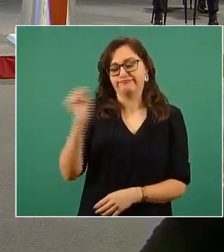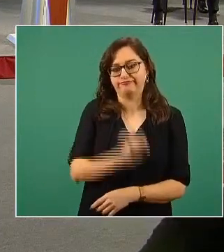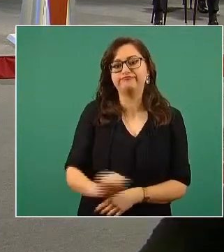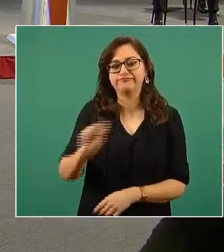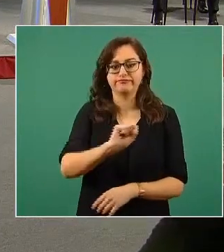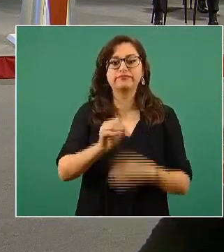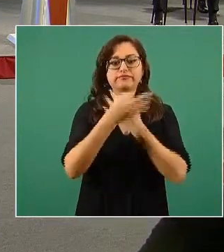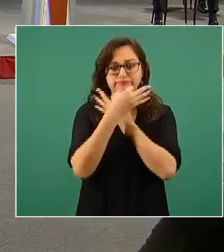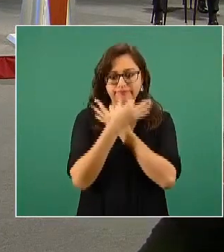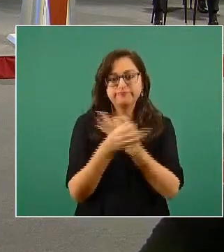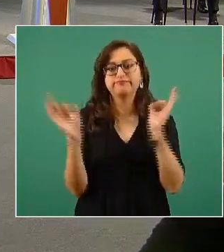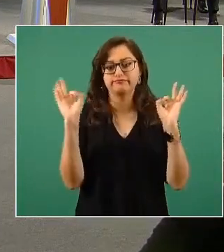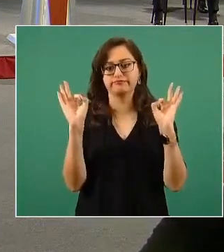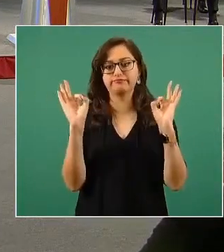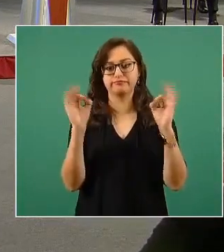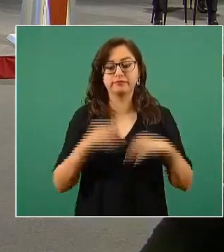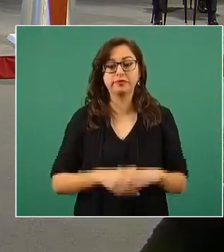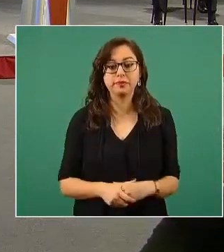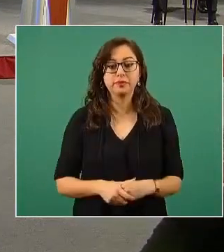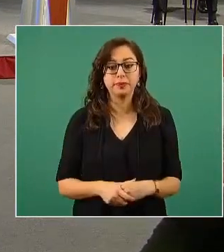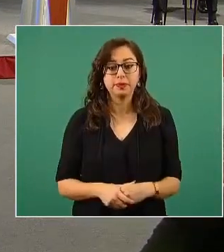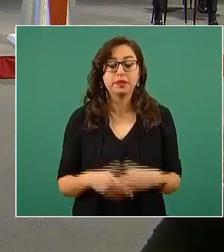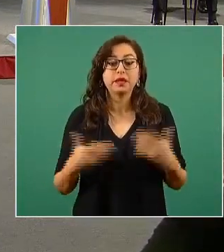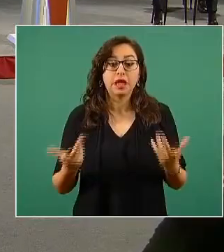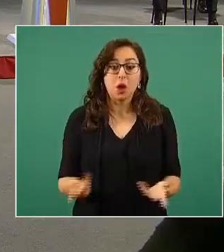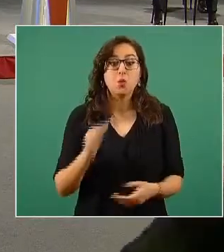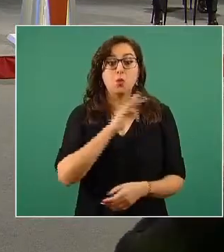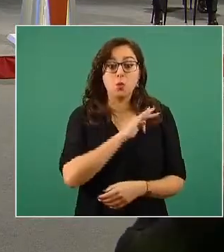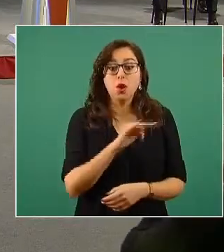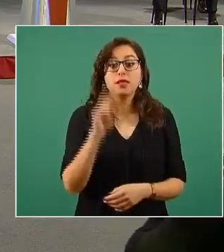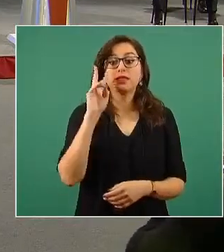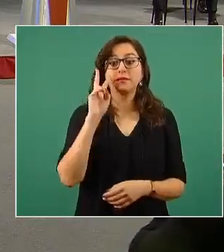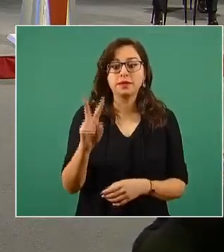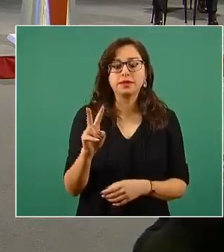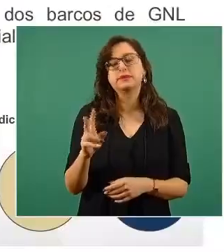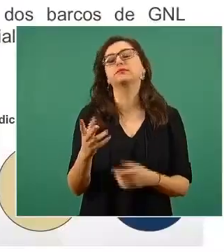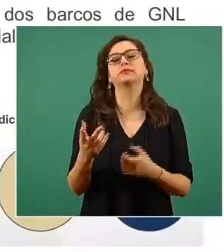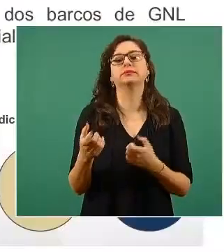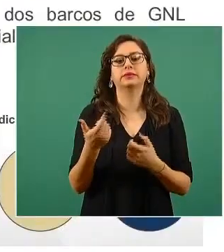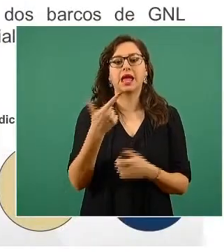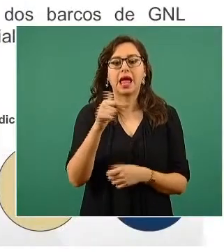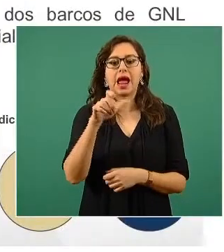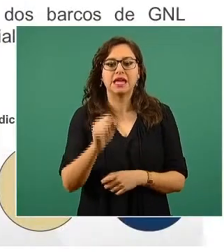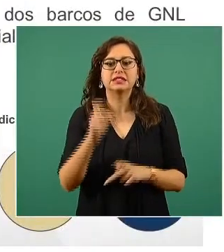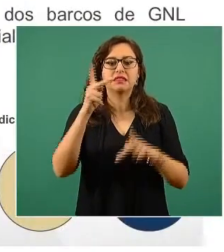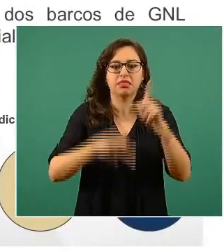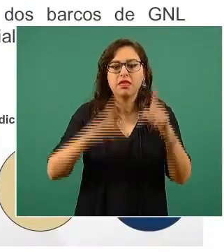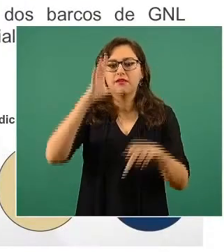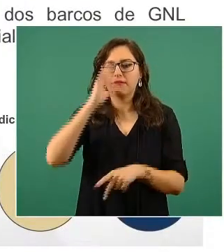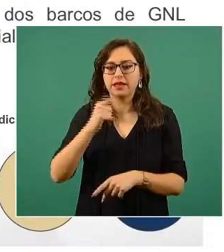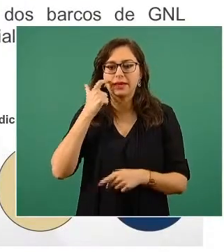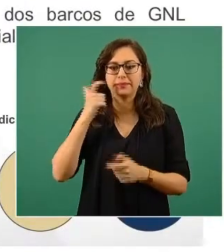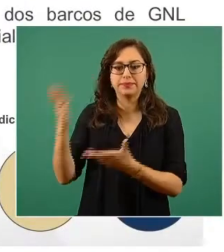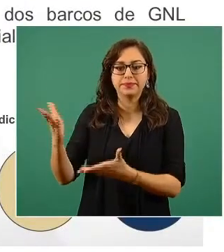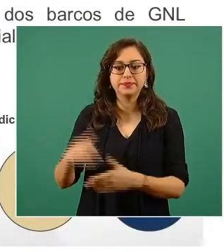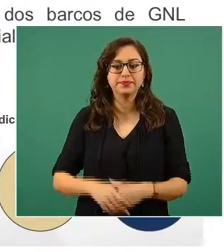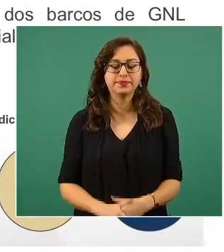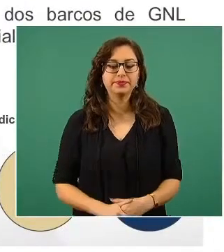Lo vamos a ir pasando rápido, pero van a ir viendo cómo se van dando afectaciones en los ductos de gas. Este es el del 12 de